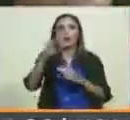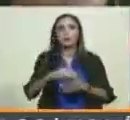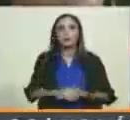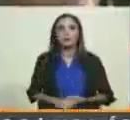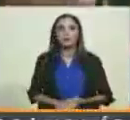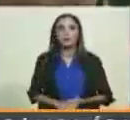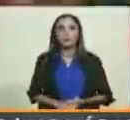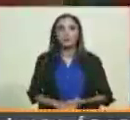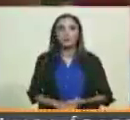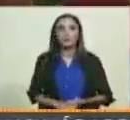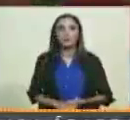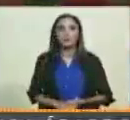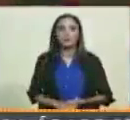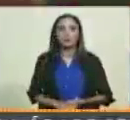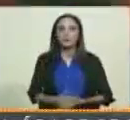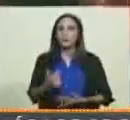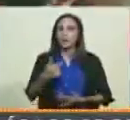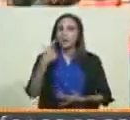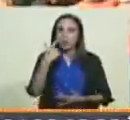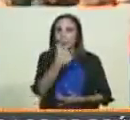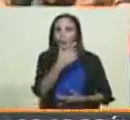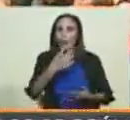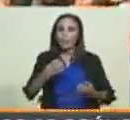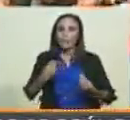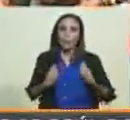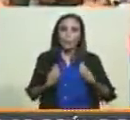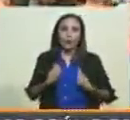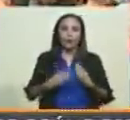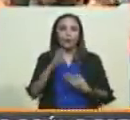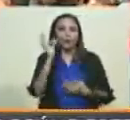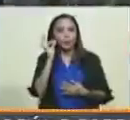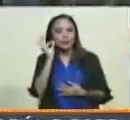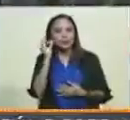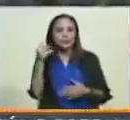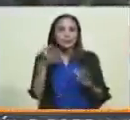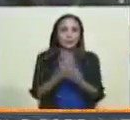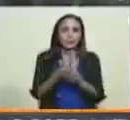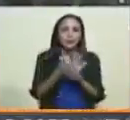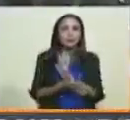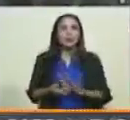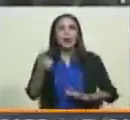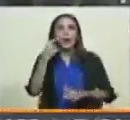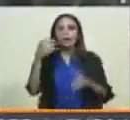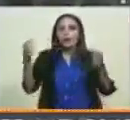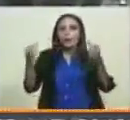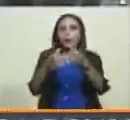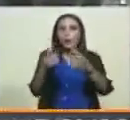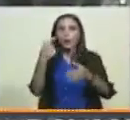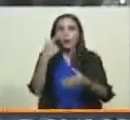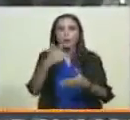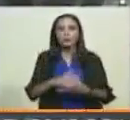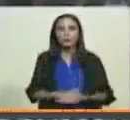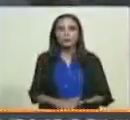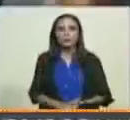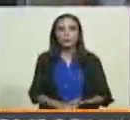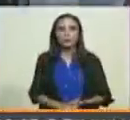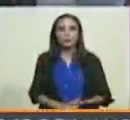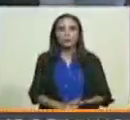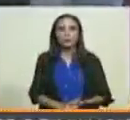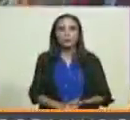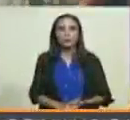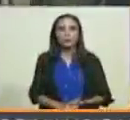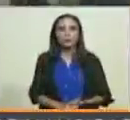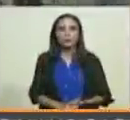Yo la veía angustiada. ¿Y qué pasará? Allá está, mira, con los muchachos. René, saludame, mi